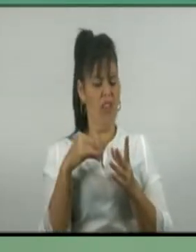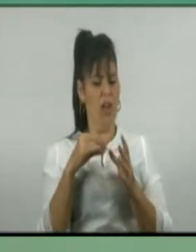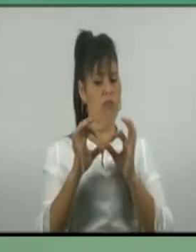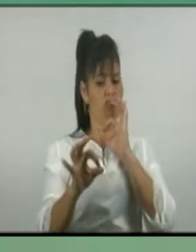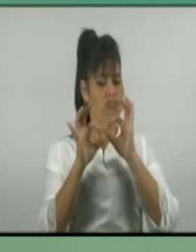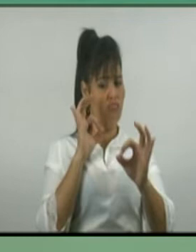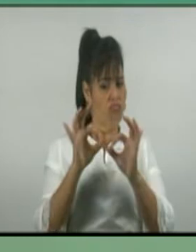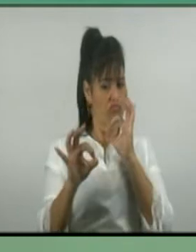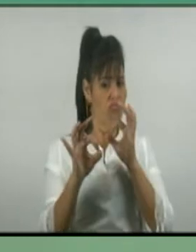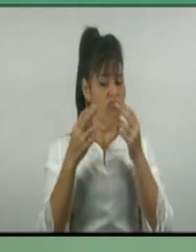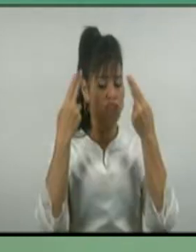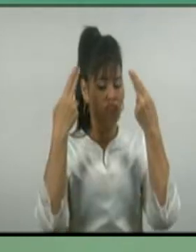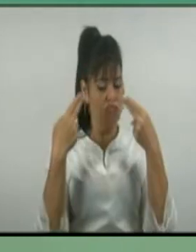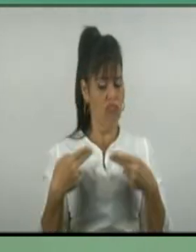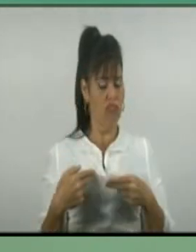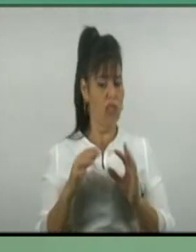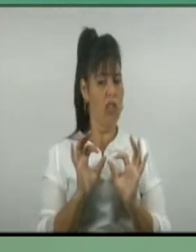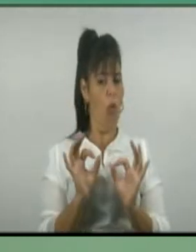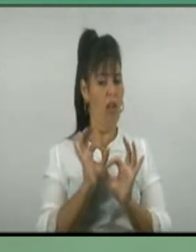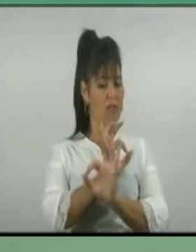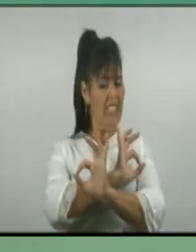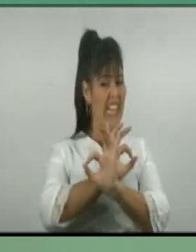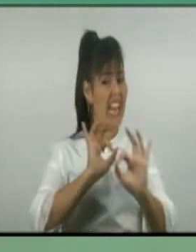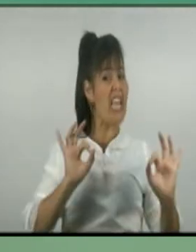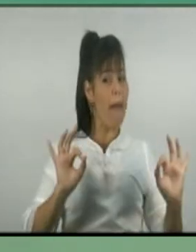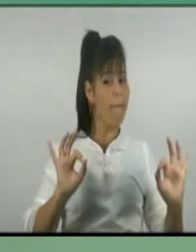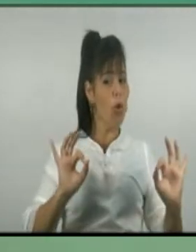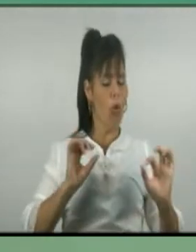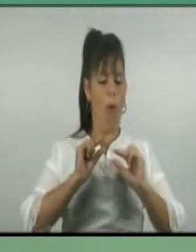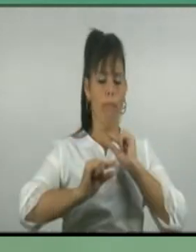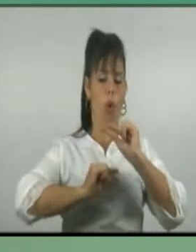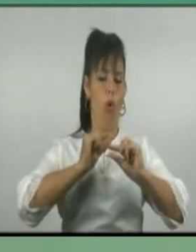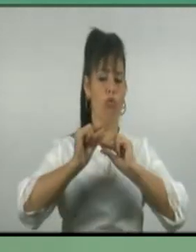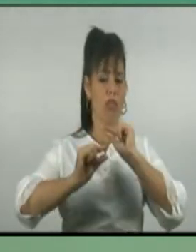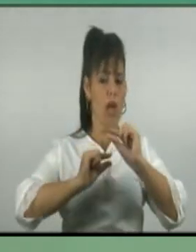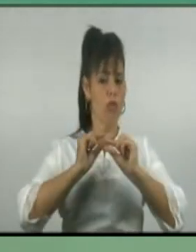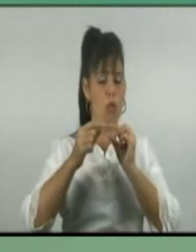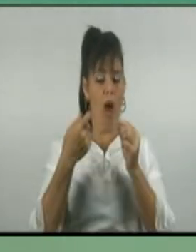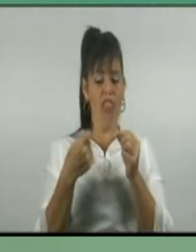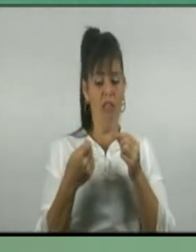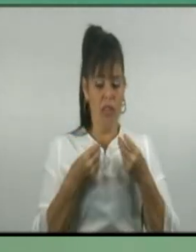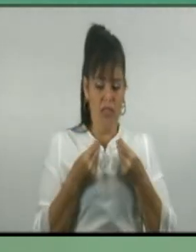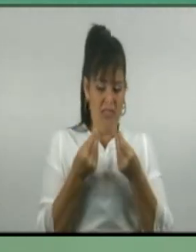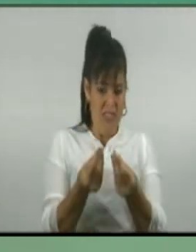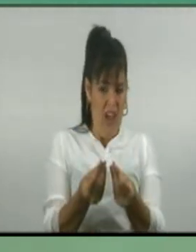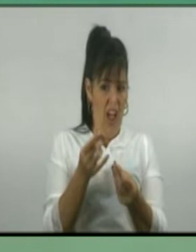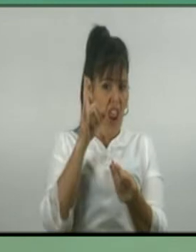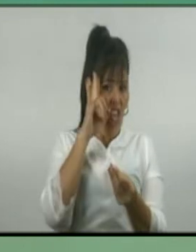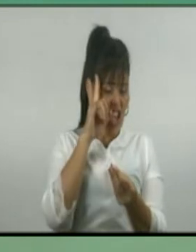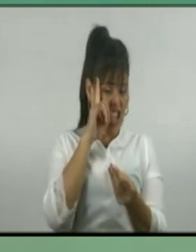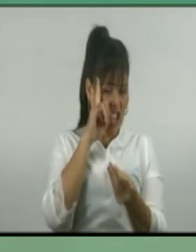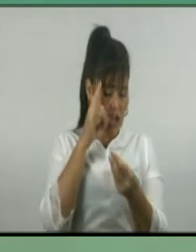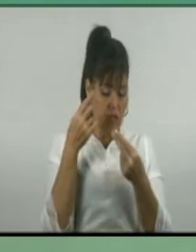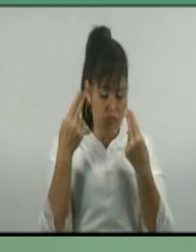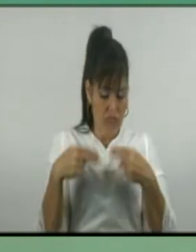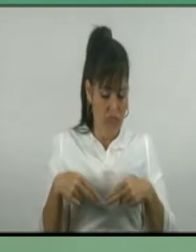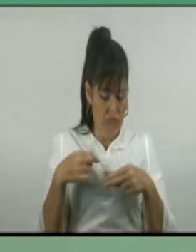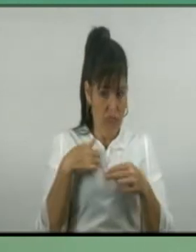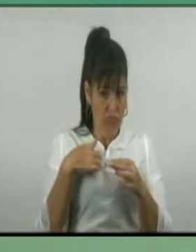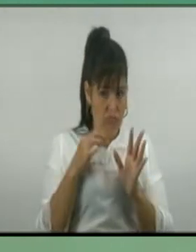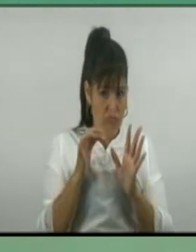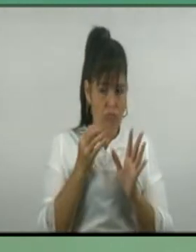higiene cualquier proceso que se vaya a hacer para ofrecer leche humana o leche materna